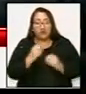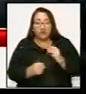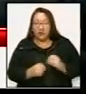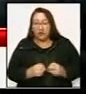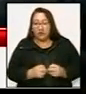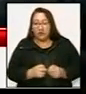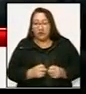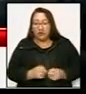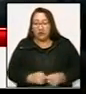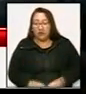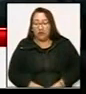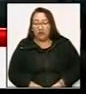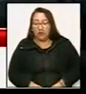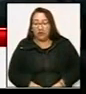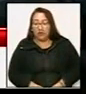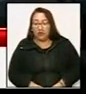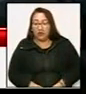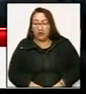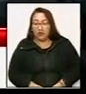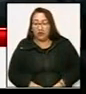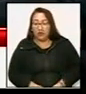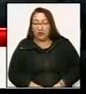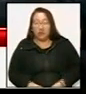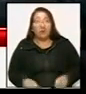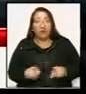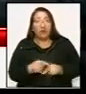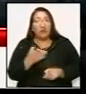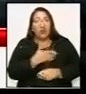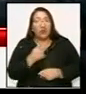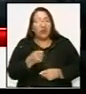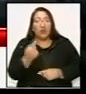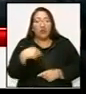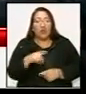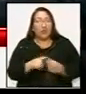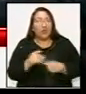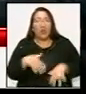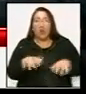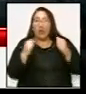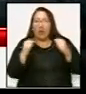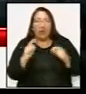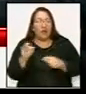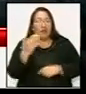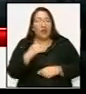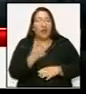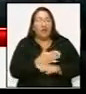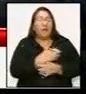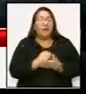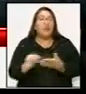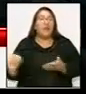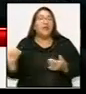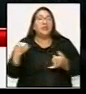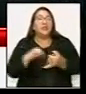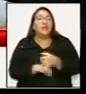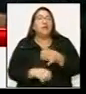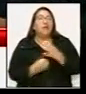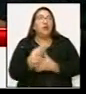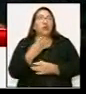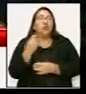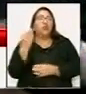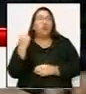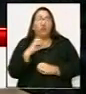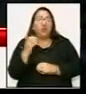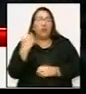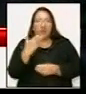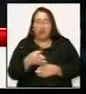soluciones. También observar, presidente, que esto no viene desde la huelga, viene desde el mes de septiembre, octubre, que fue